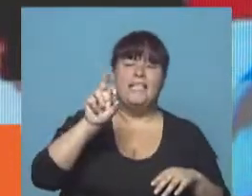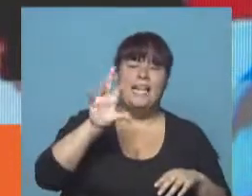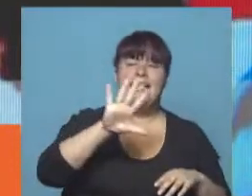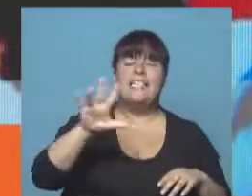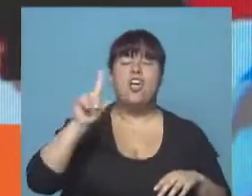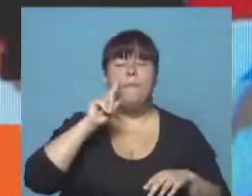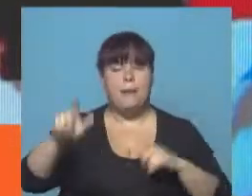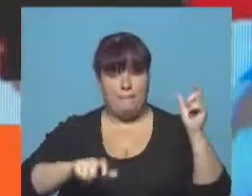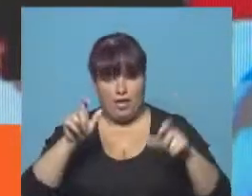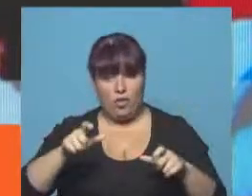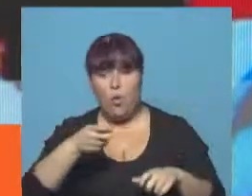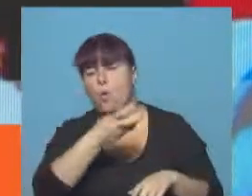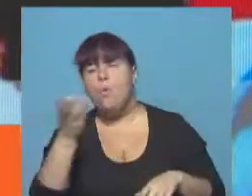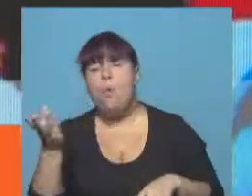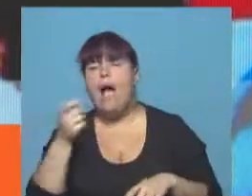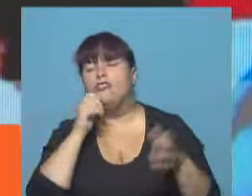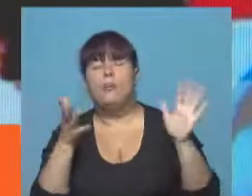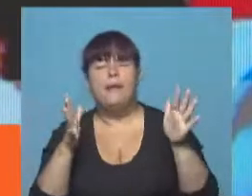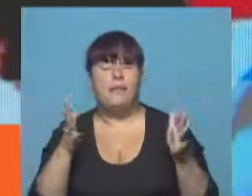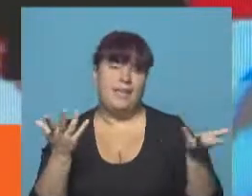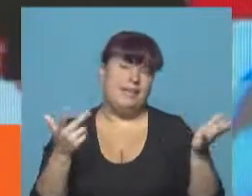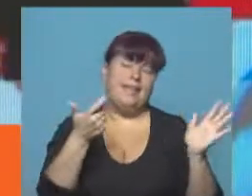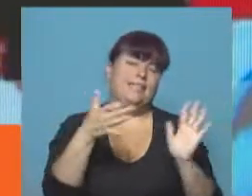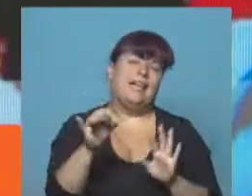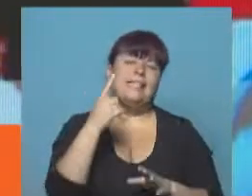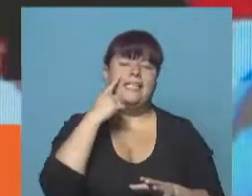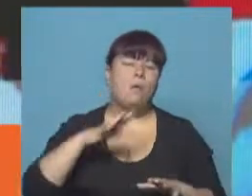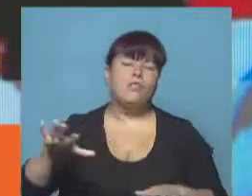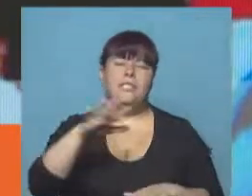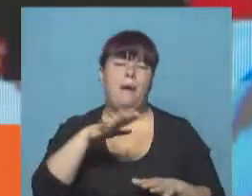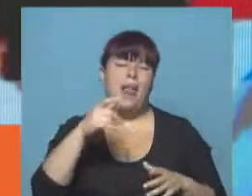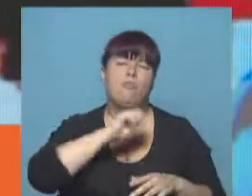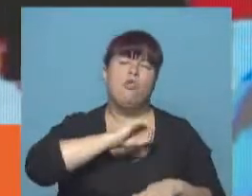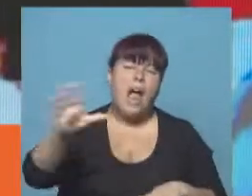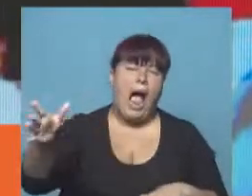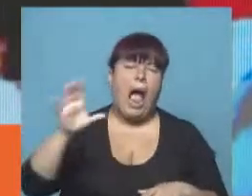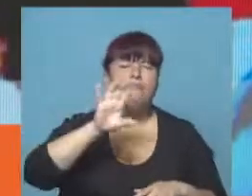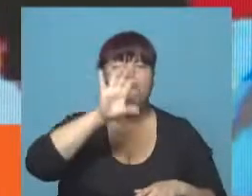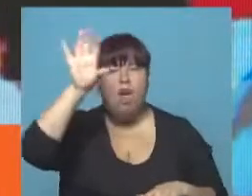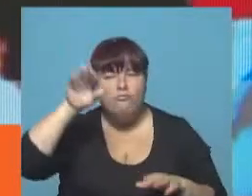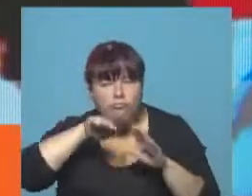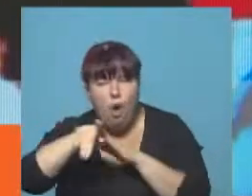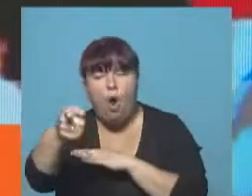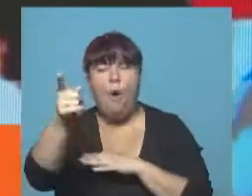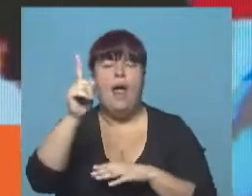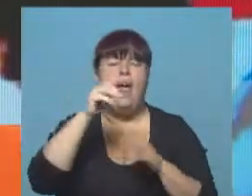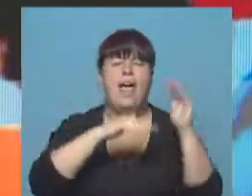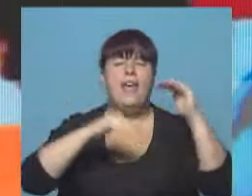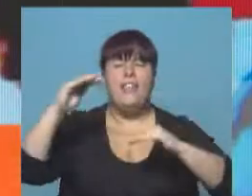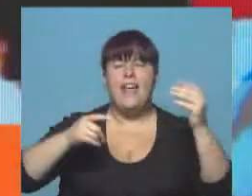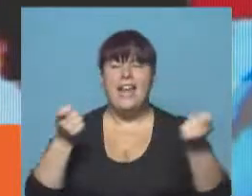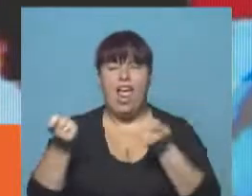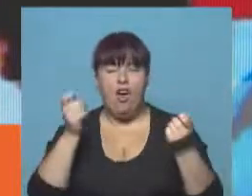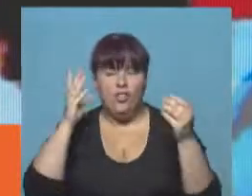35.000 habitantes. ¿Cuántos son? Para tener una idea. Y debe haber 60 municipios así, son muy rurales, son del interior, donde la escala del